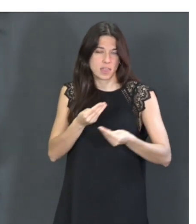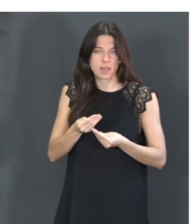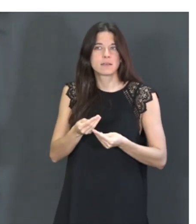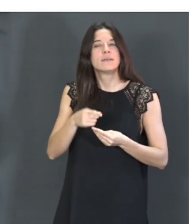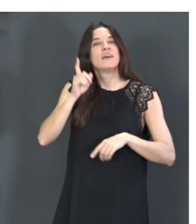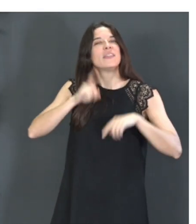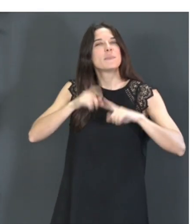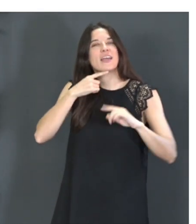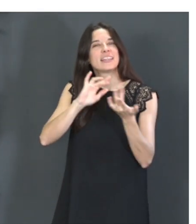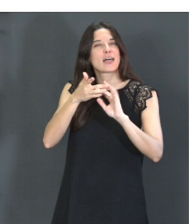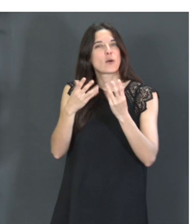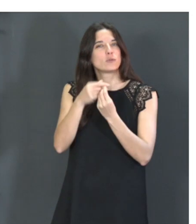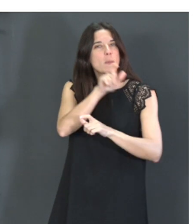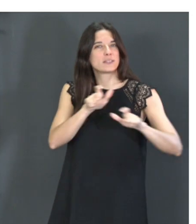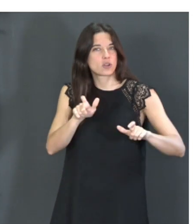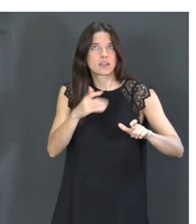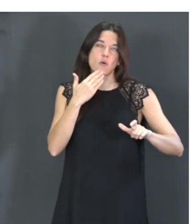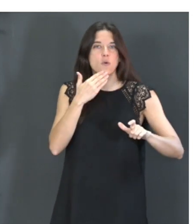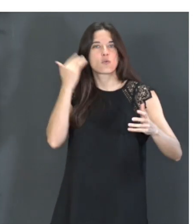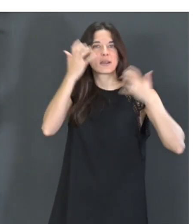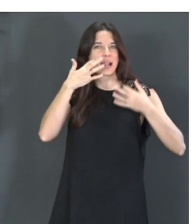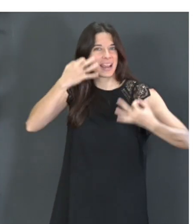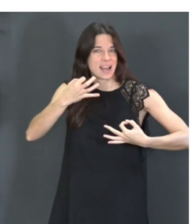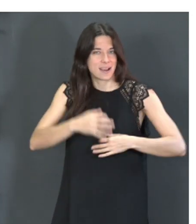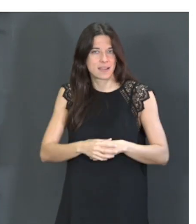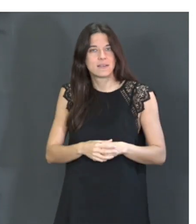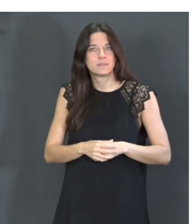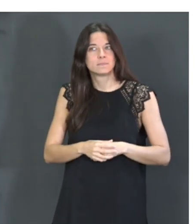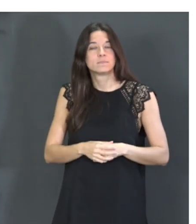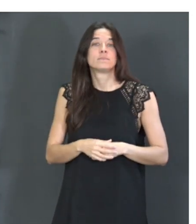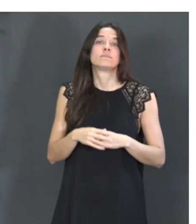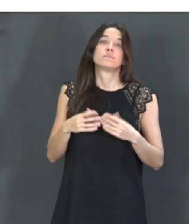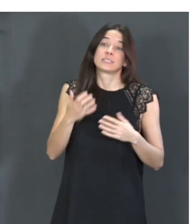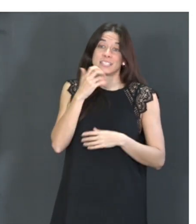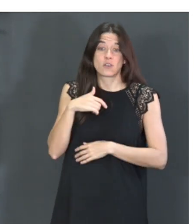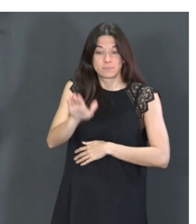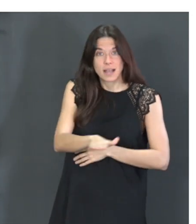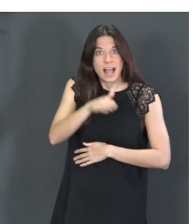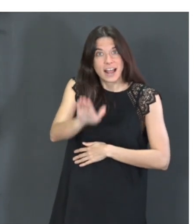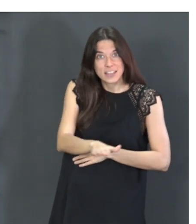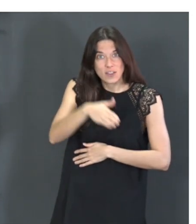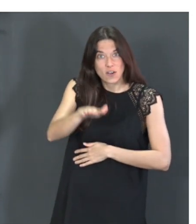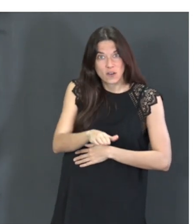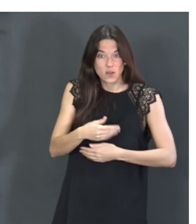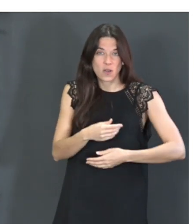interacción de las personas como si se tratara un animal real, de tal manera que cuando tú le acaricias, pues hace